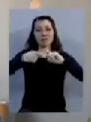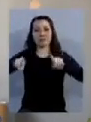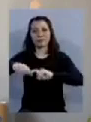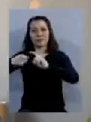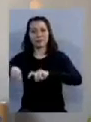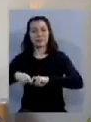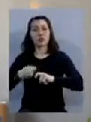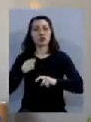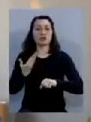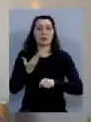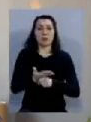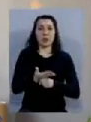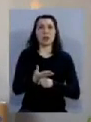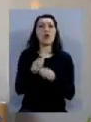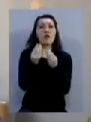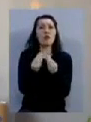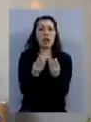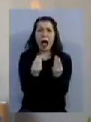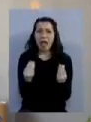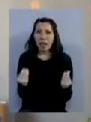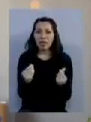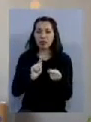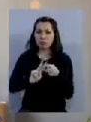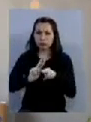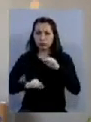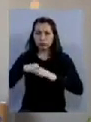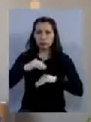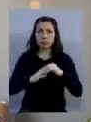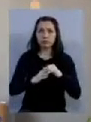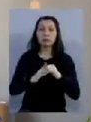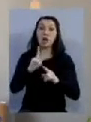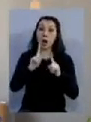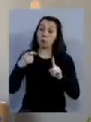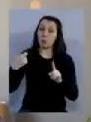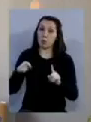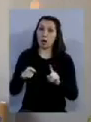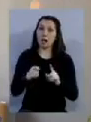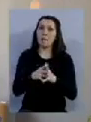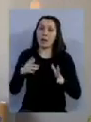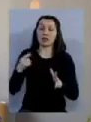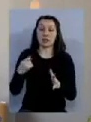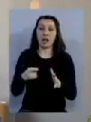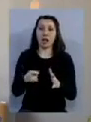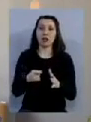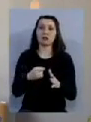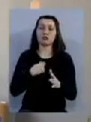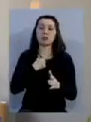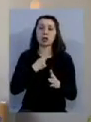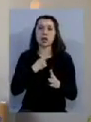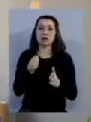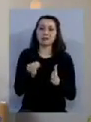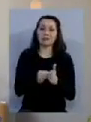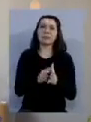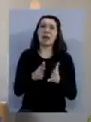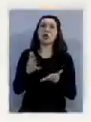exijo que haya una buena calidad, tengo procesos que son más caros, un mayor costo, y mi intención es cada vez tener